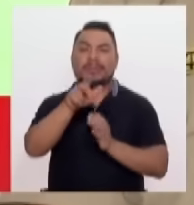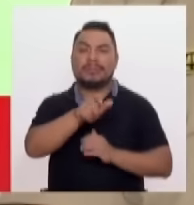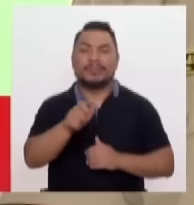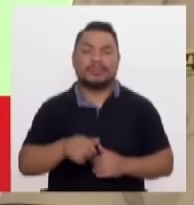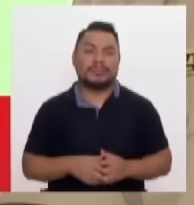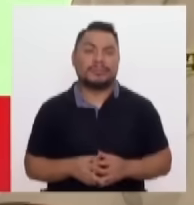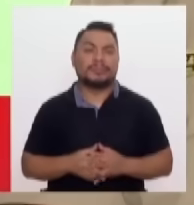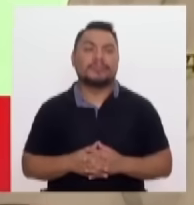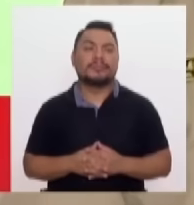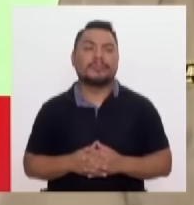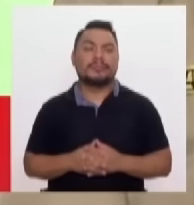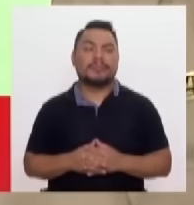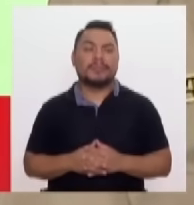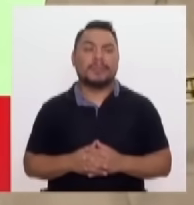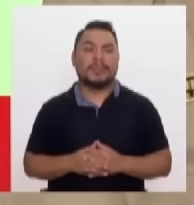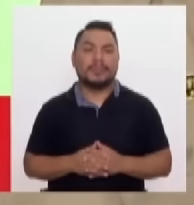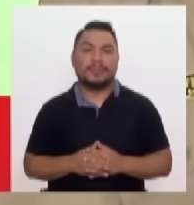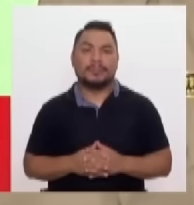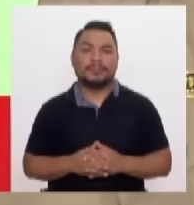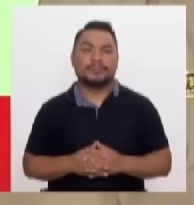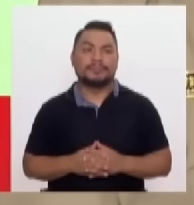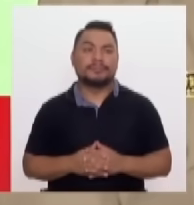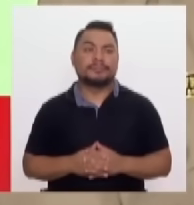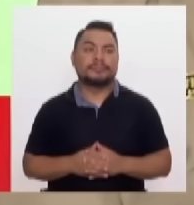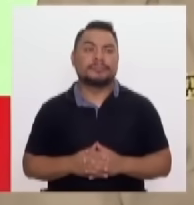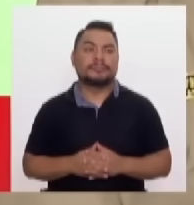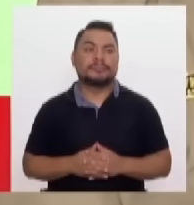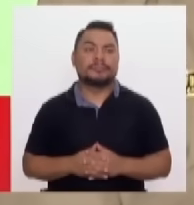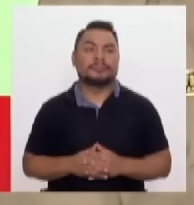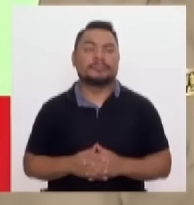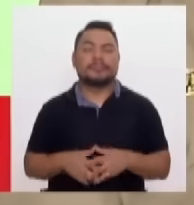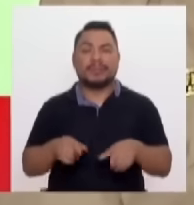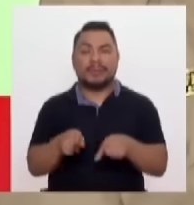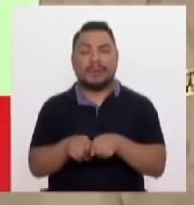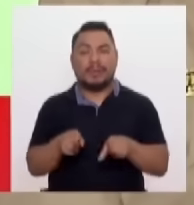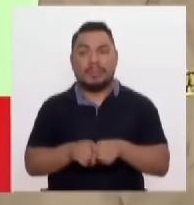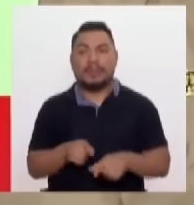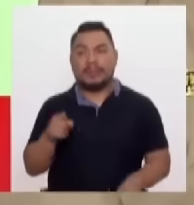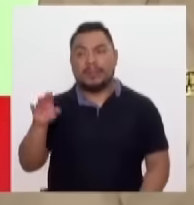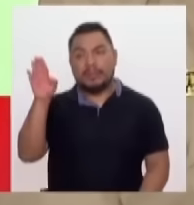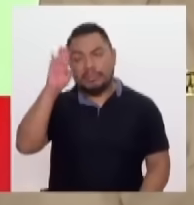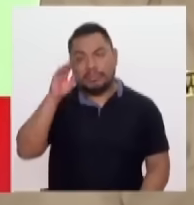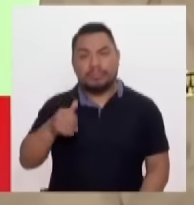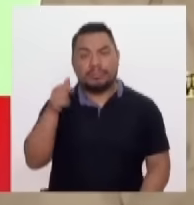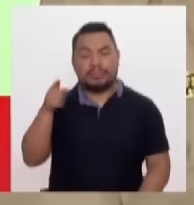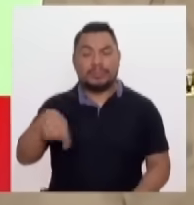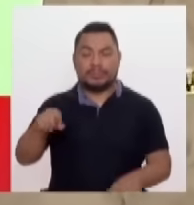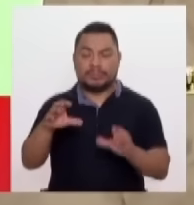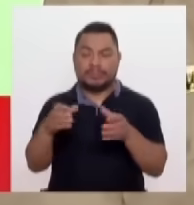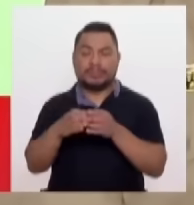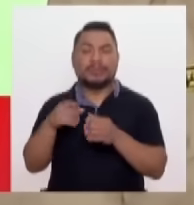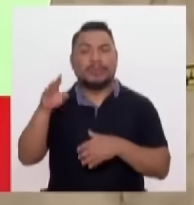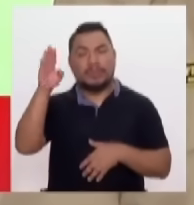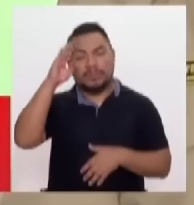personas. De igual forma, de inmediato nuestro señor comandante general, la DIRACIN y todas las